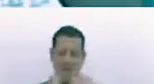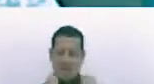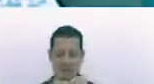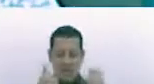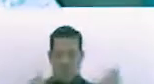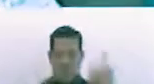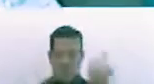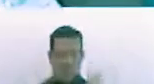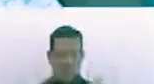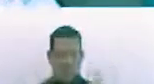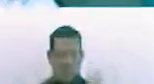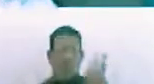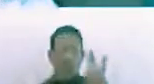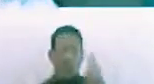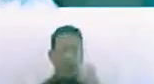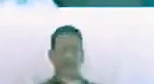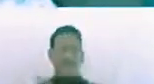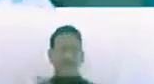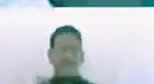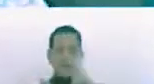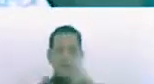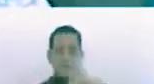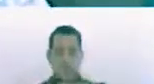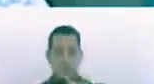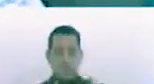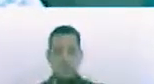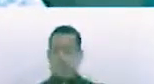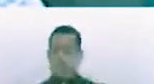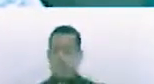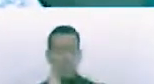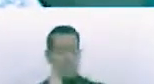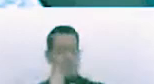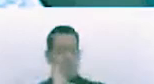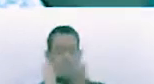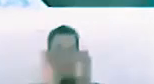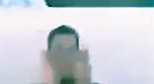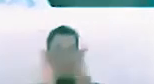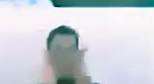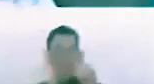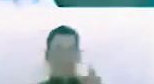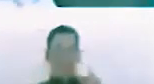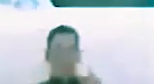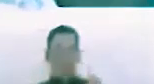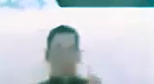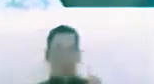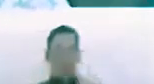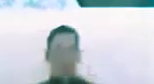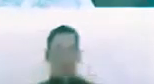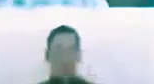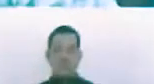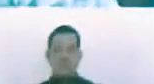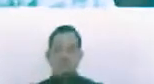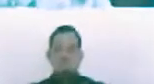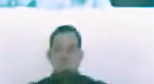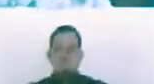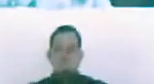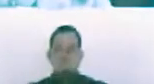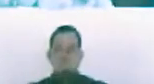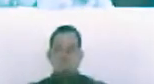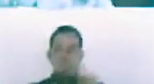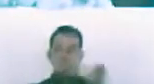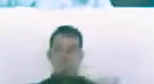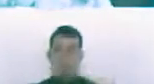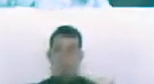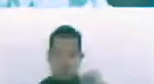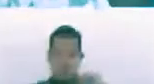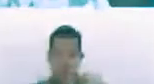¿Cuántas veces los diputados se negaron a escucharlos? Y en lugar de eso, crearon